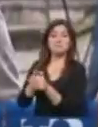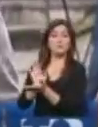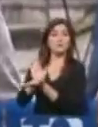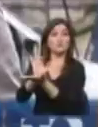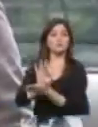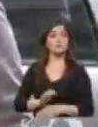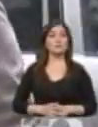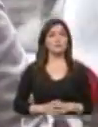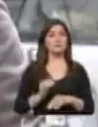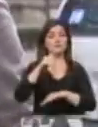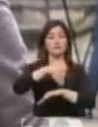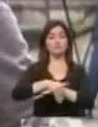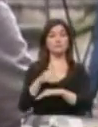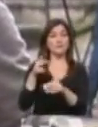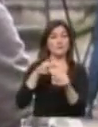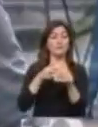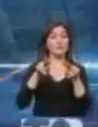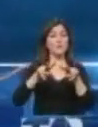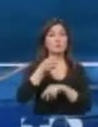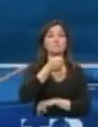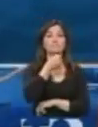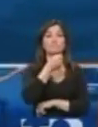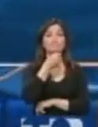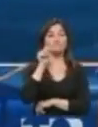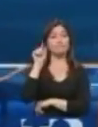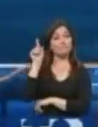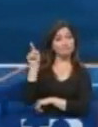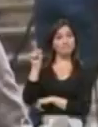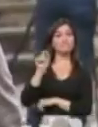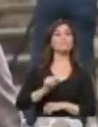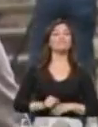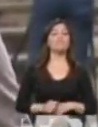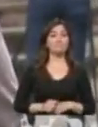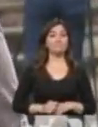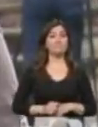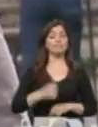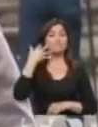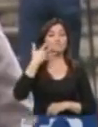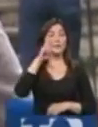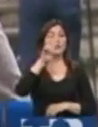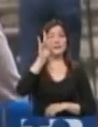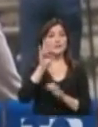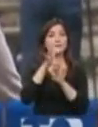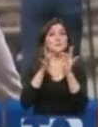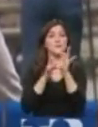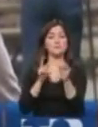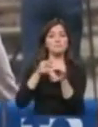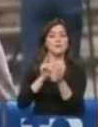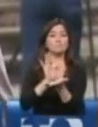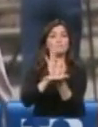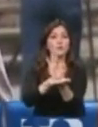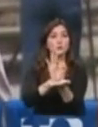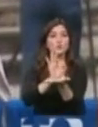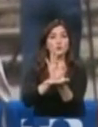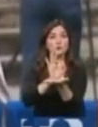Esta tarde se espera también la presencia del periodista Alfonso Espinosa de Los Monteros. El 27 de abril tendrán que comparecer también, según